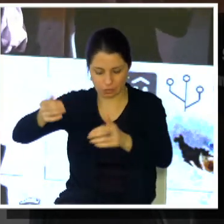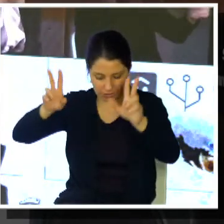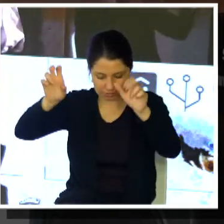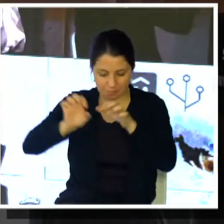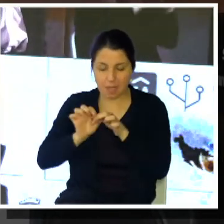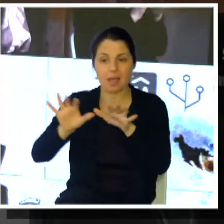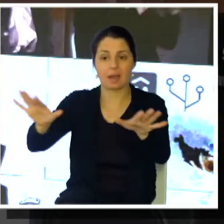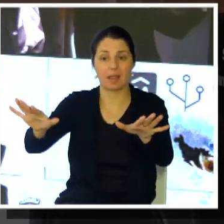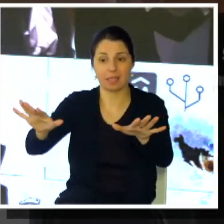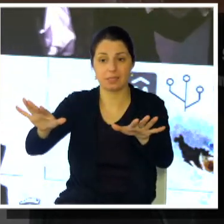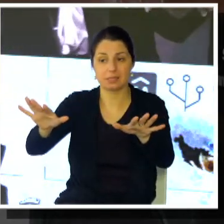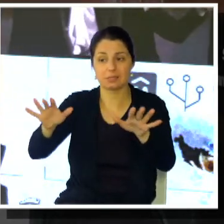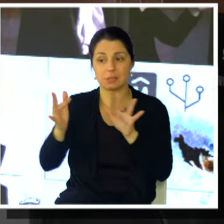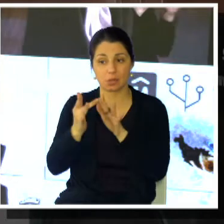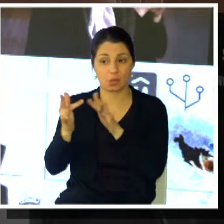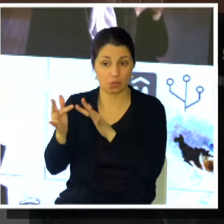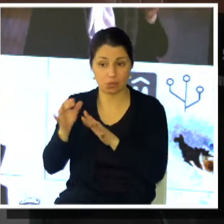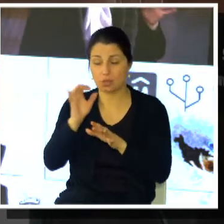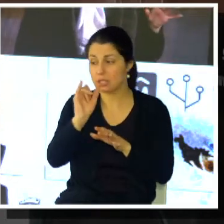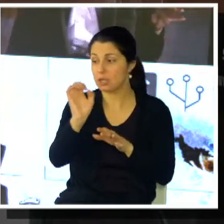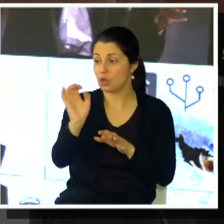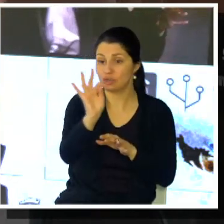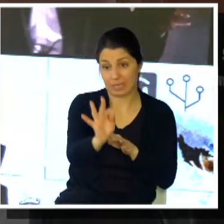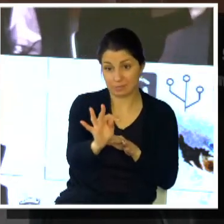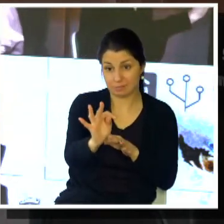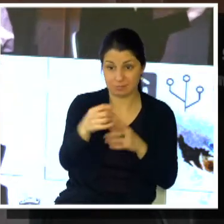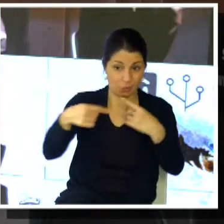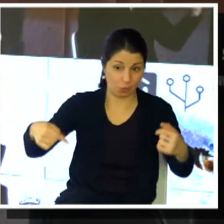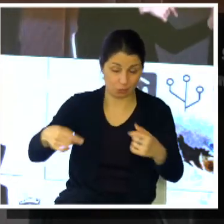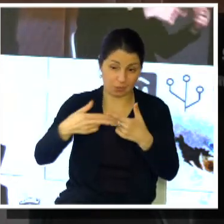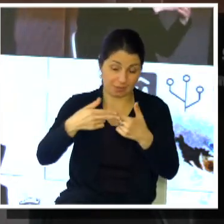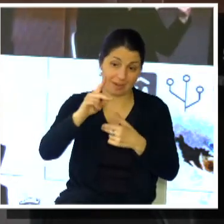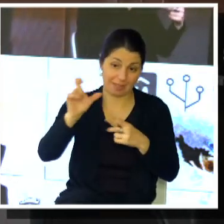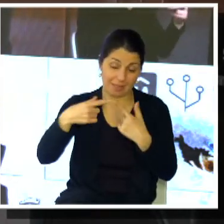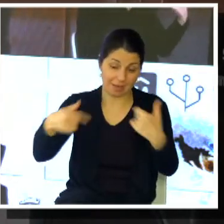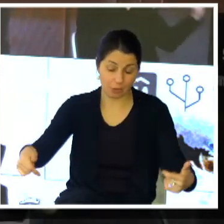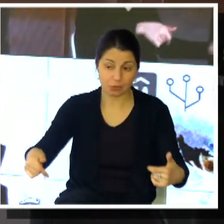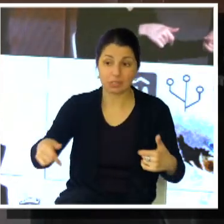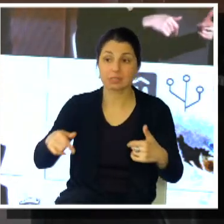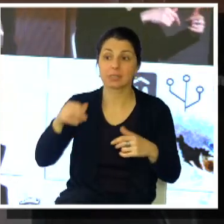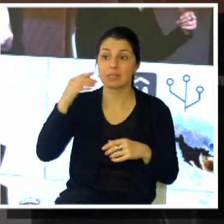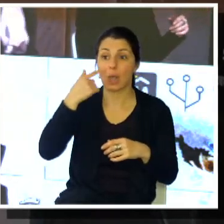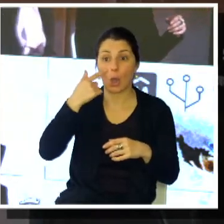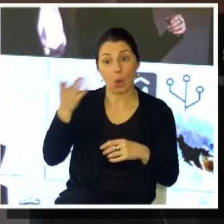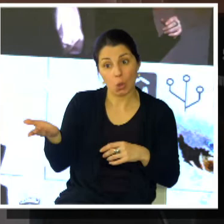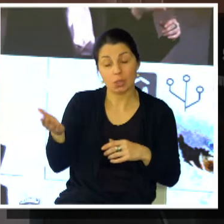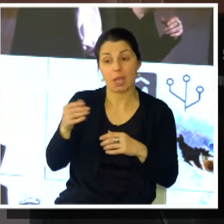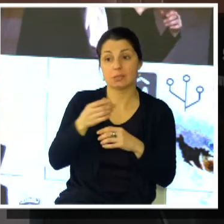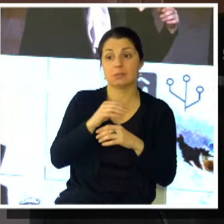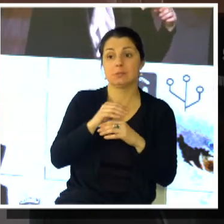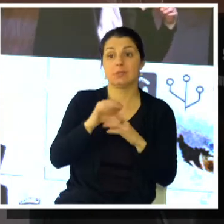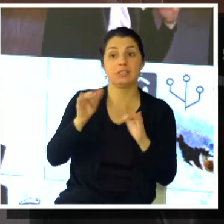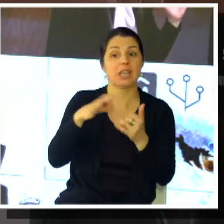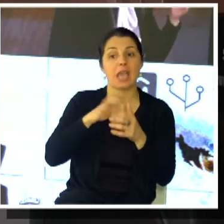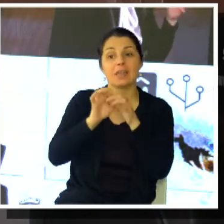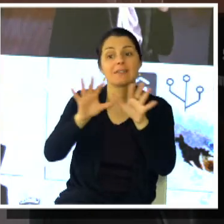redes de IoT que manejen estos estándares, ya contamos con red en